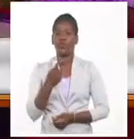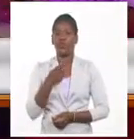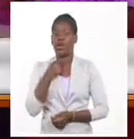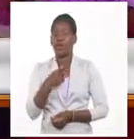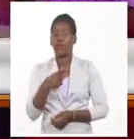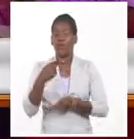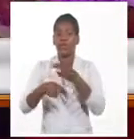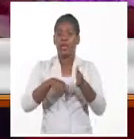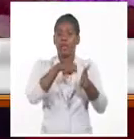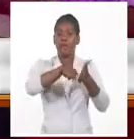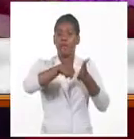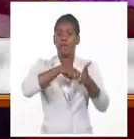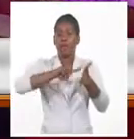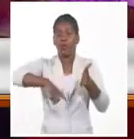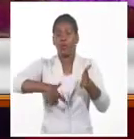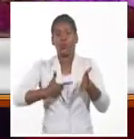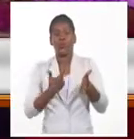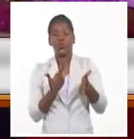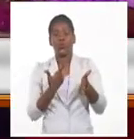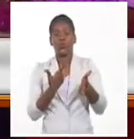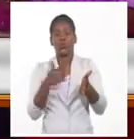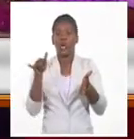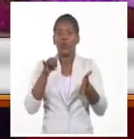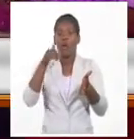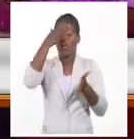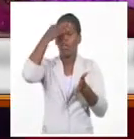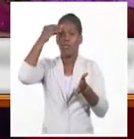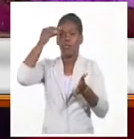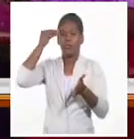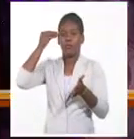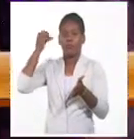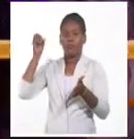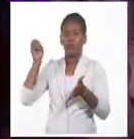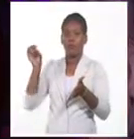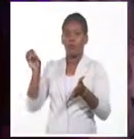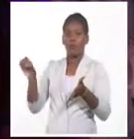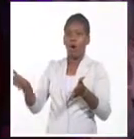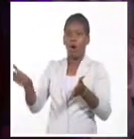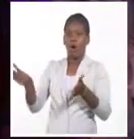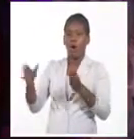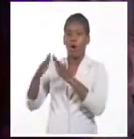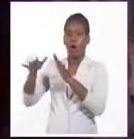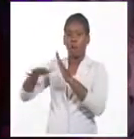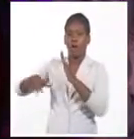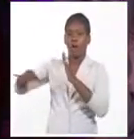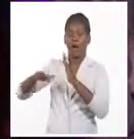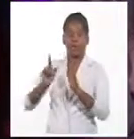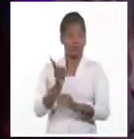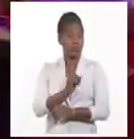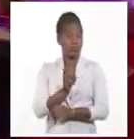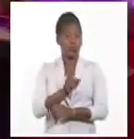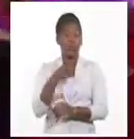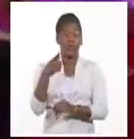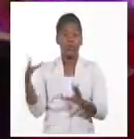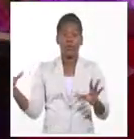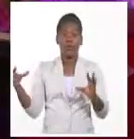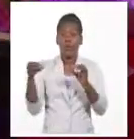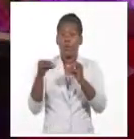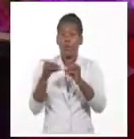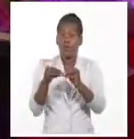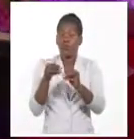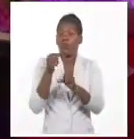cultural olvidado de lo que pasa en los barrios. Los barrios hay que ponerlos dentro de la programación. Hoy nuestra vanguardia tiene enfrente